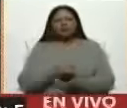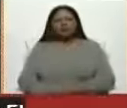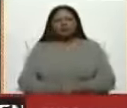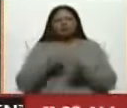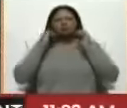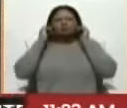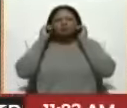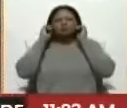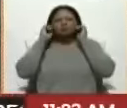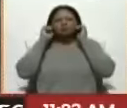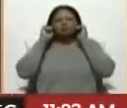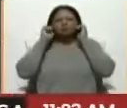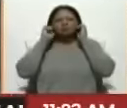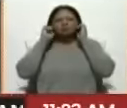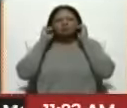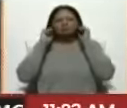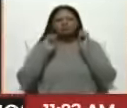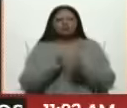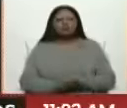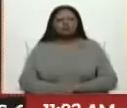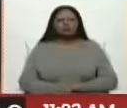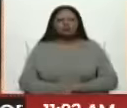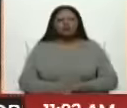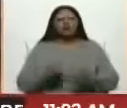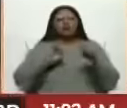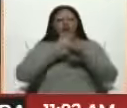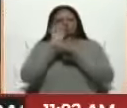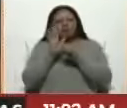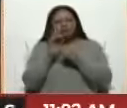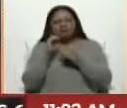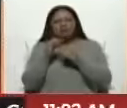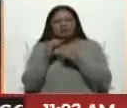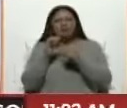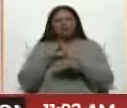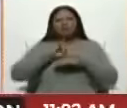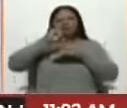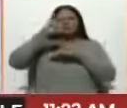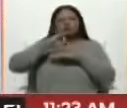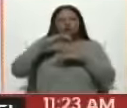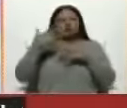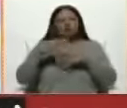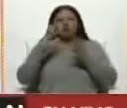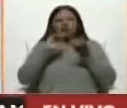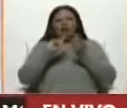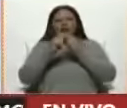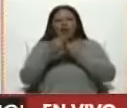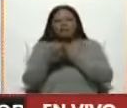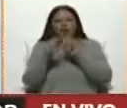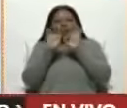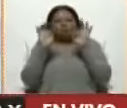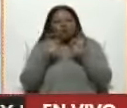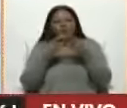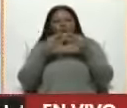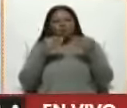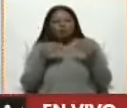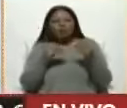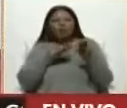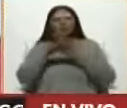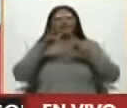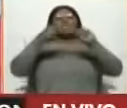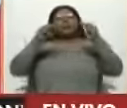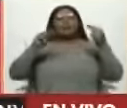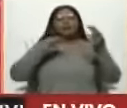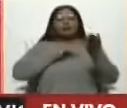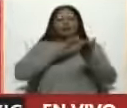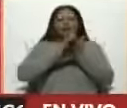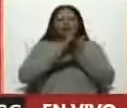la pandemia, pudimos controlar la inflación, pudimos controlar el tipo cambiario, pudimos garantizar la paz y la